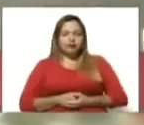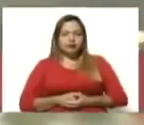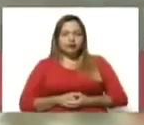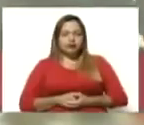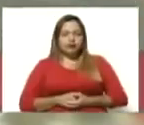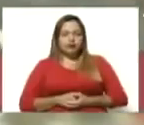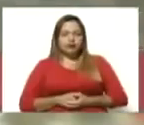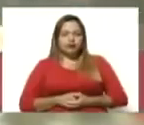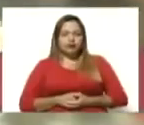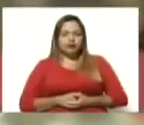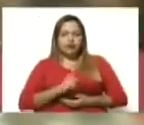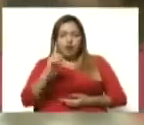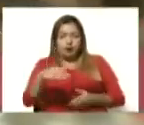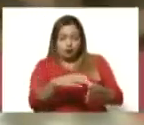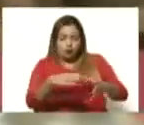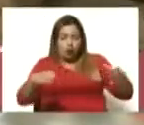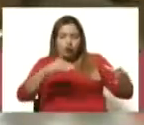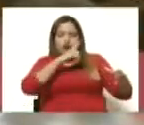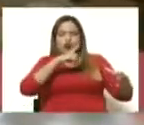cacique Huaycaipuro.